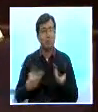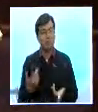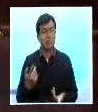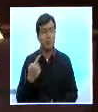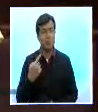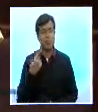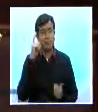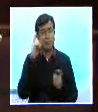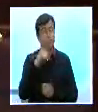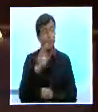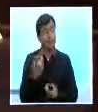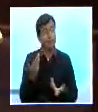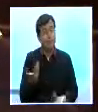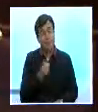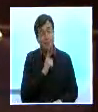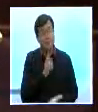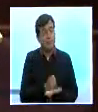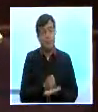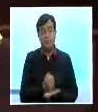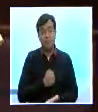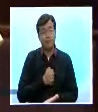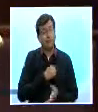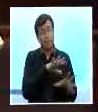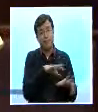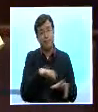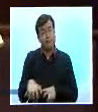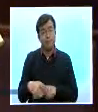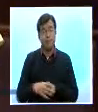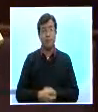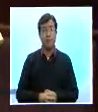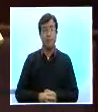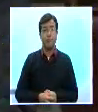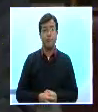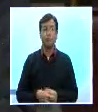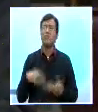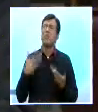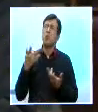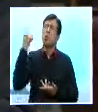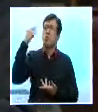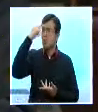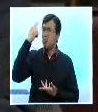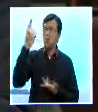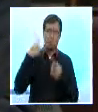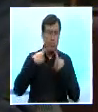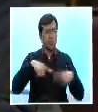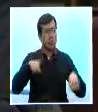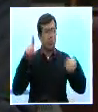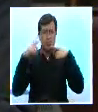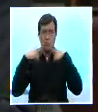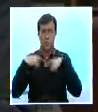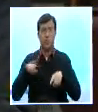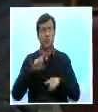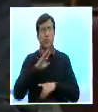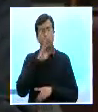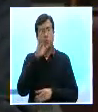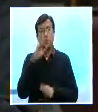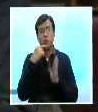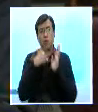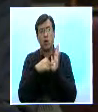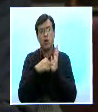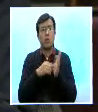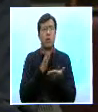la triste realidad que vivimos los agricultores estás medidas que también desde el gobierno se han difundido ocasiones como por